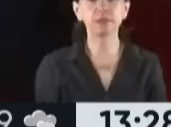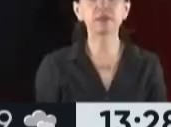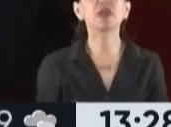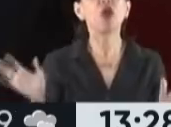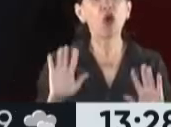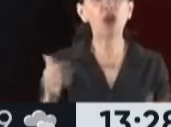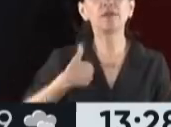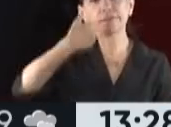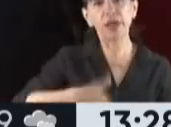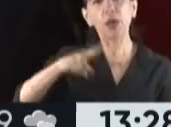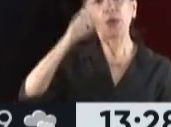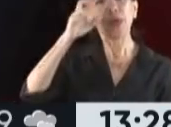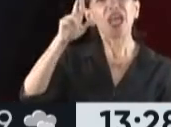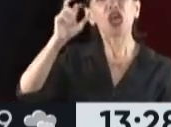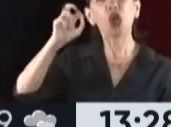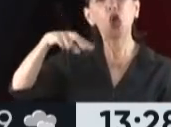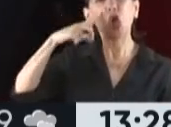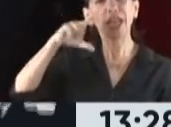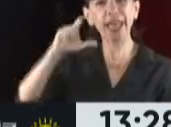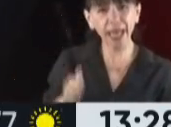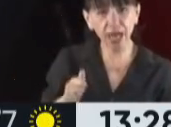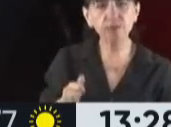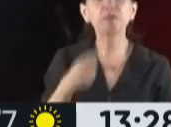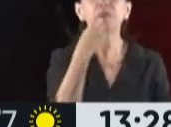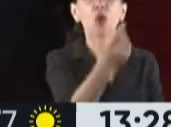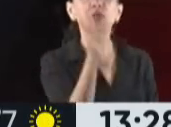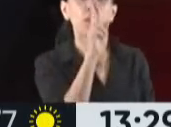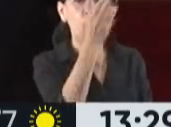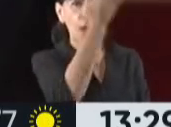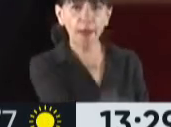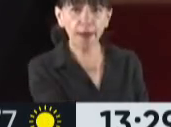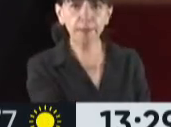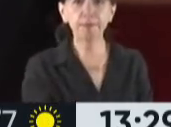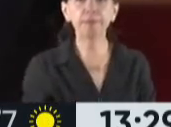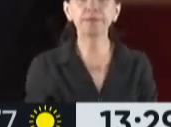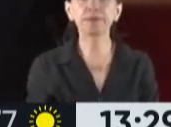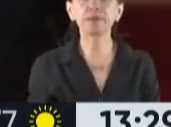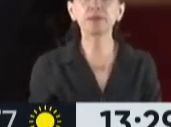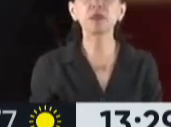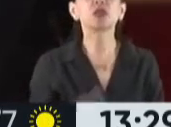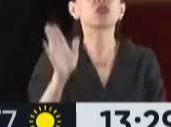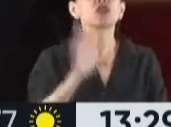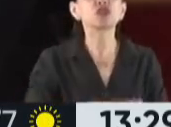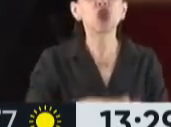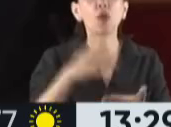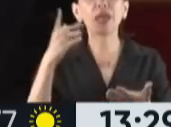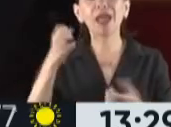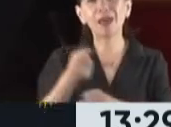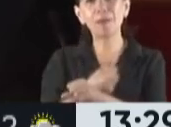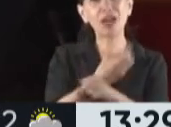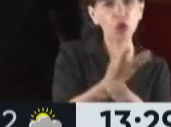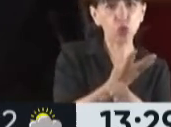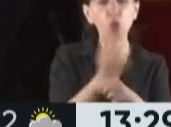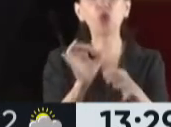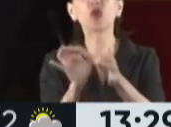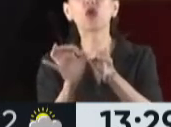Hola, soy Verónica Dalto de la agencia EFE para la señora Ursula von der Leyen. Respecto del acuerdo Mercosur-Unión